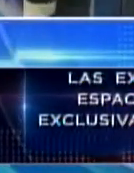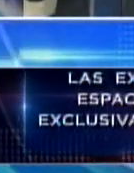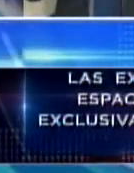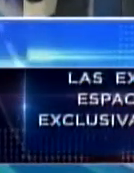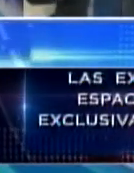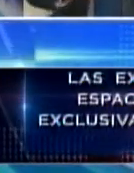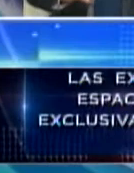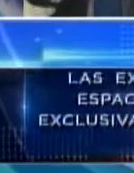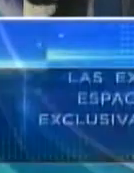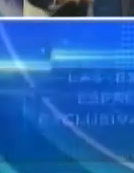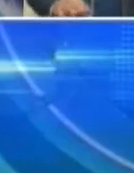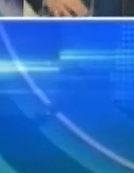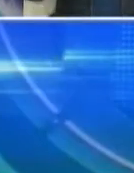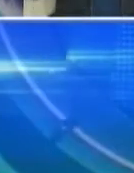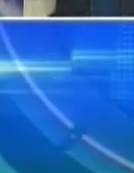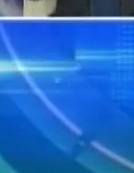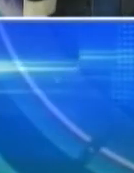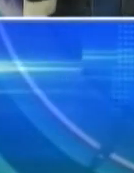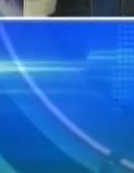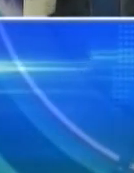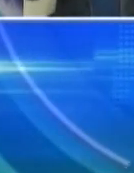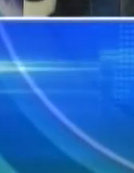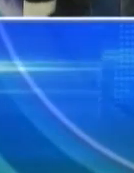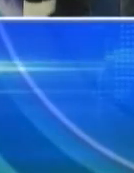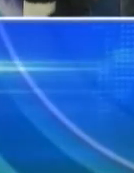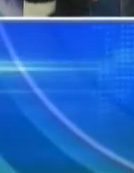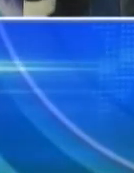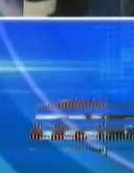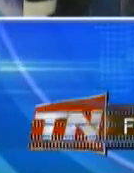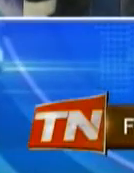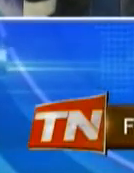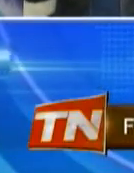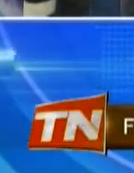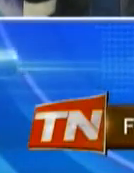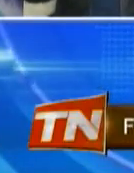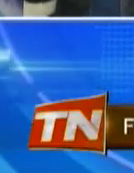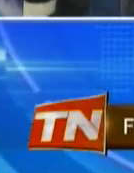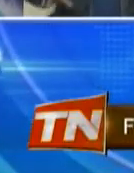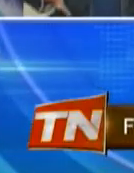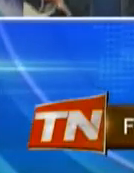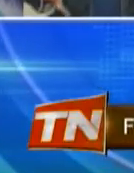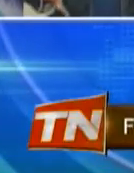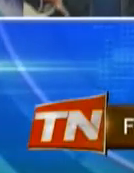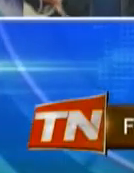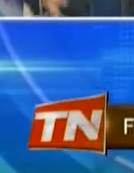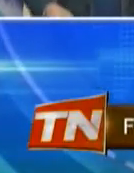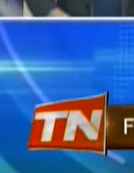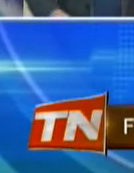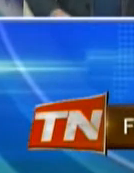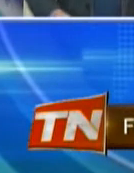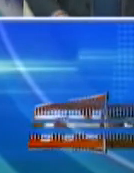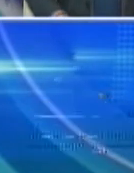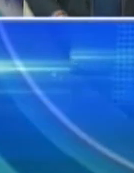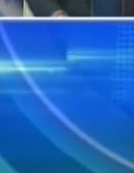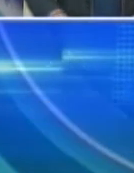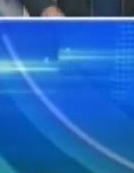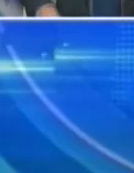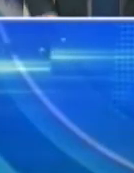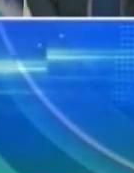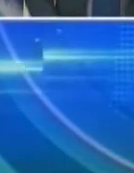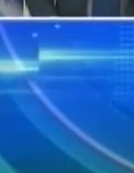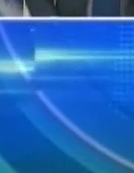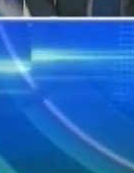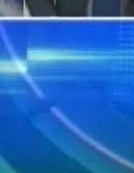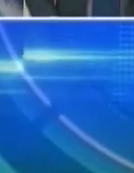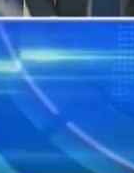constitucionales. Abogado, gracias por estar con nosotros. Usted emitió un comunicado ayer a propósito de la decisión que emitió la